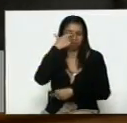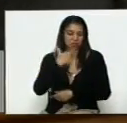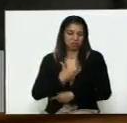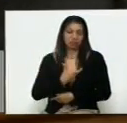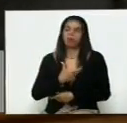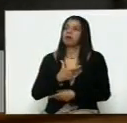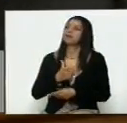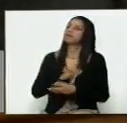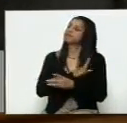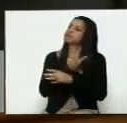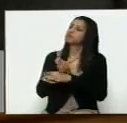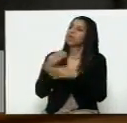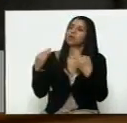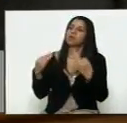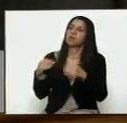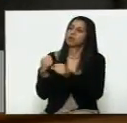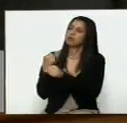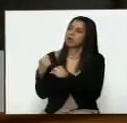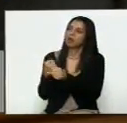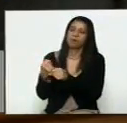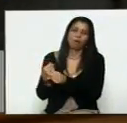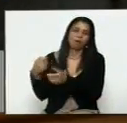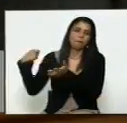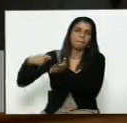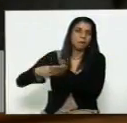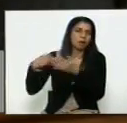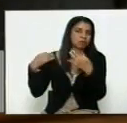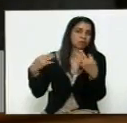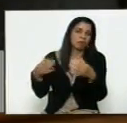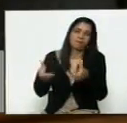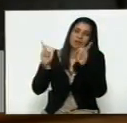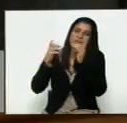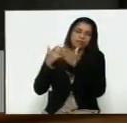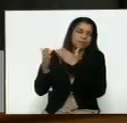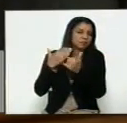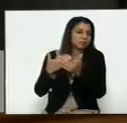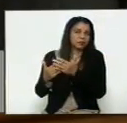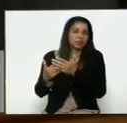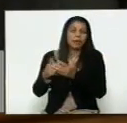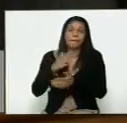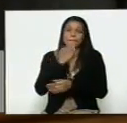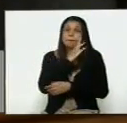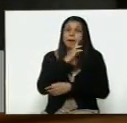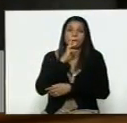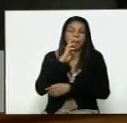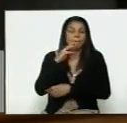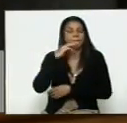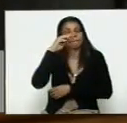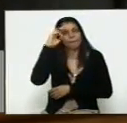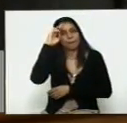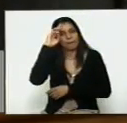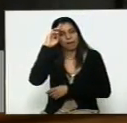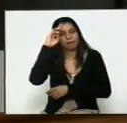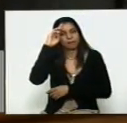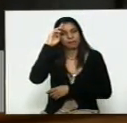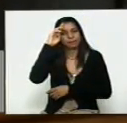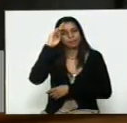hubiese elaborado efectivamente su jornada de trabajo. Las madres y los padres